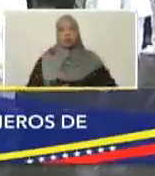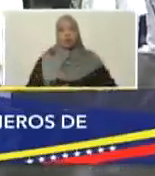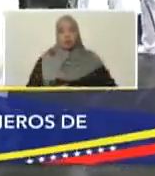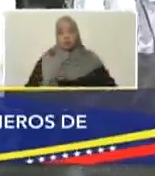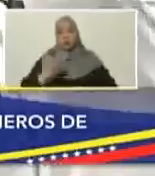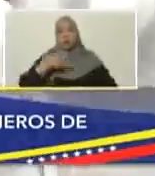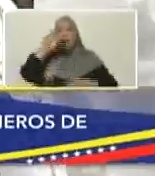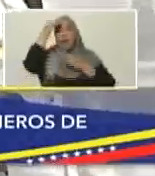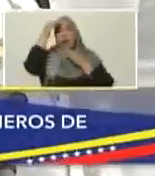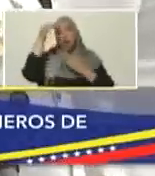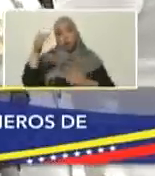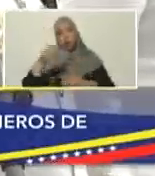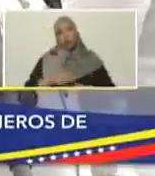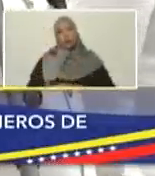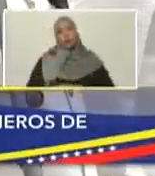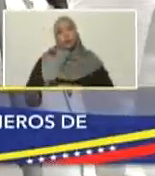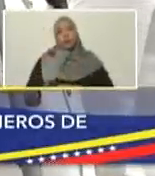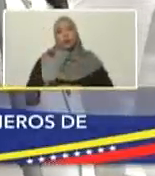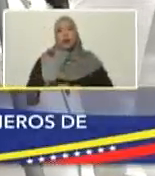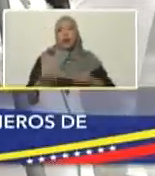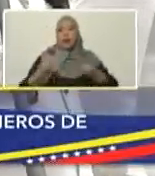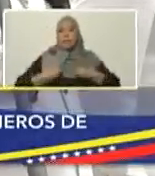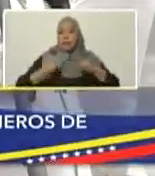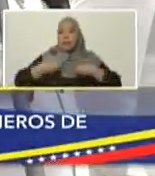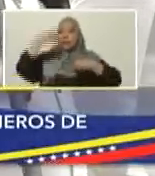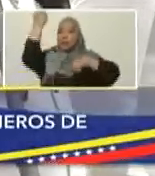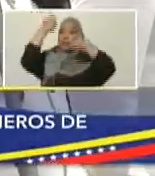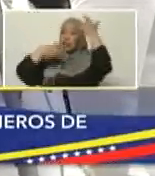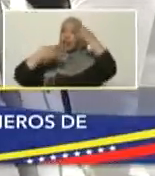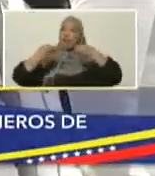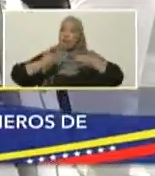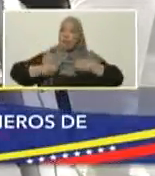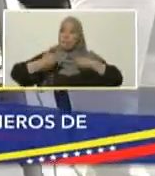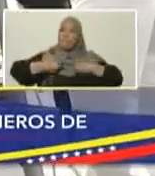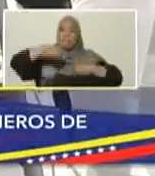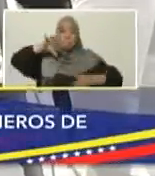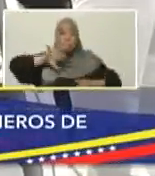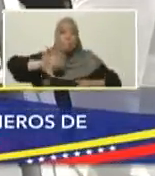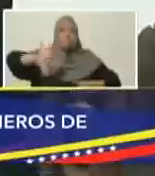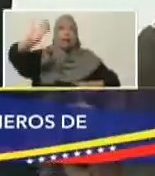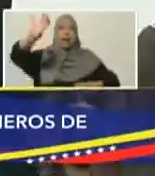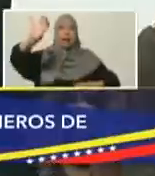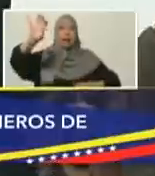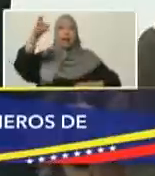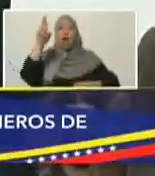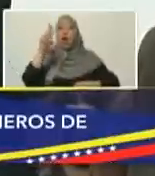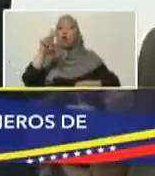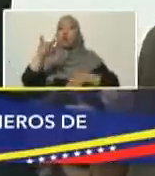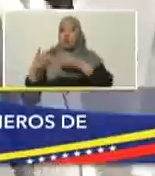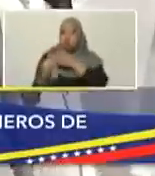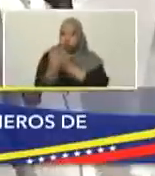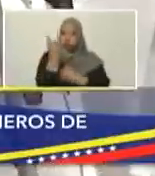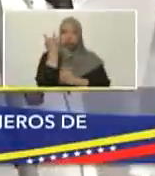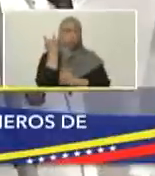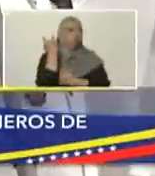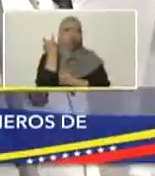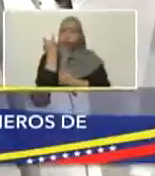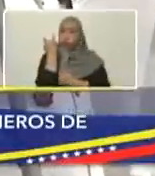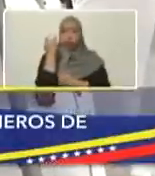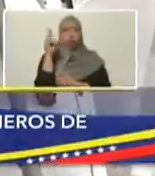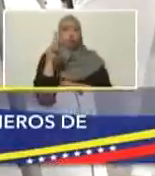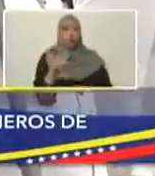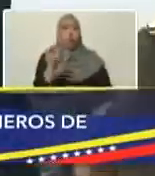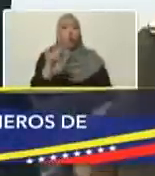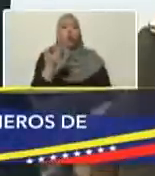¡Saludo! ¡Chávez vive! La patria sigue. Leales siempre. Traidores nunca. Comandante jefe, permiso